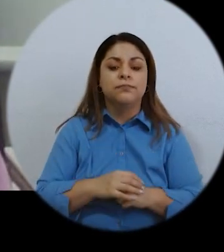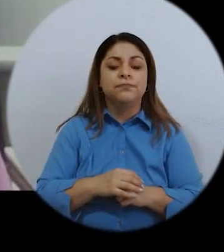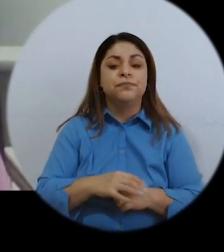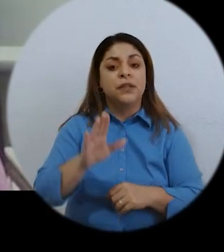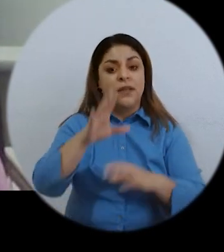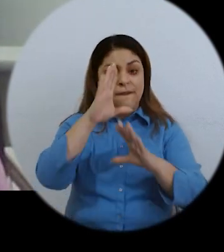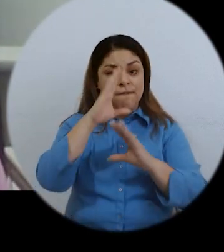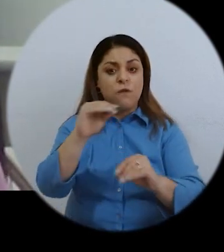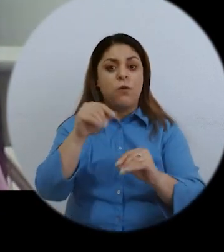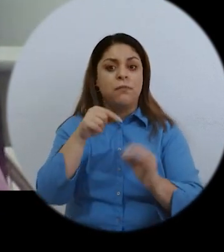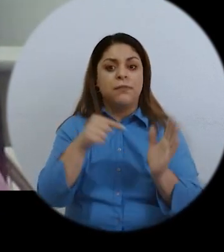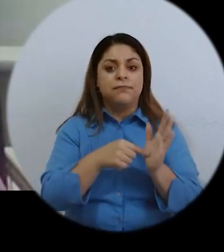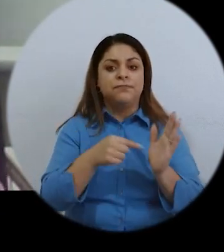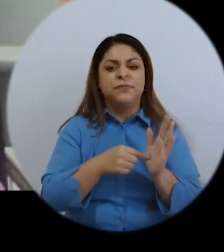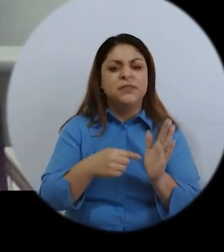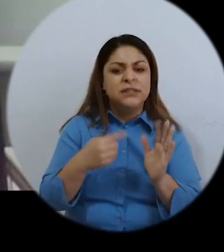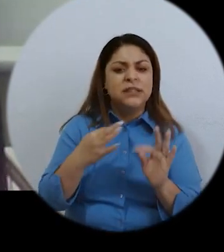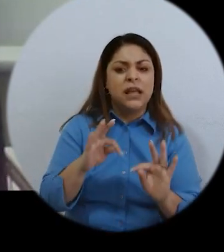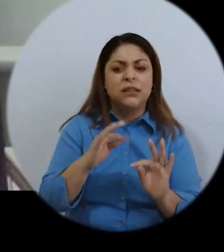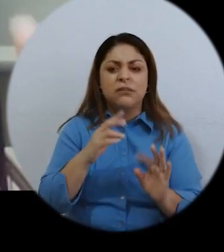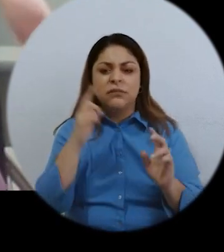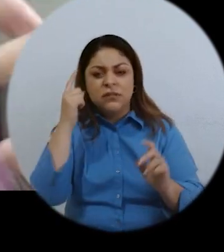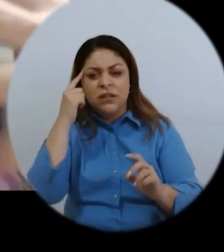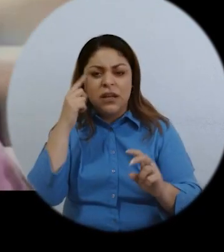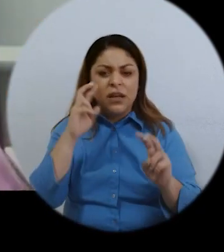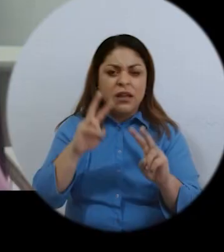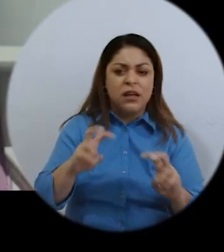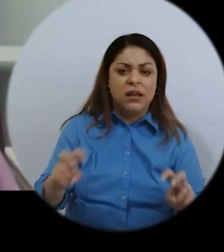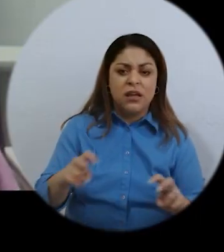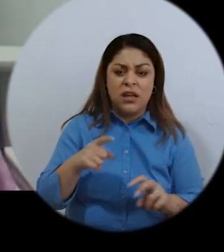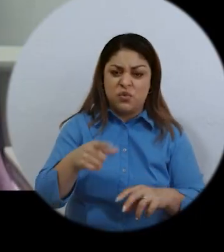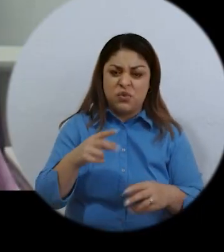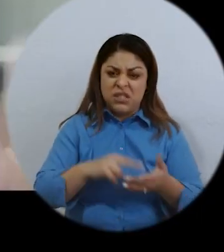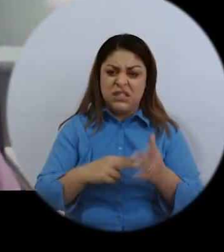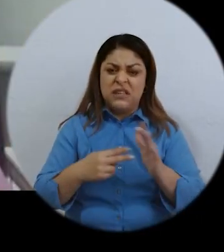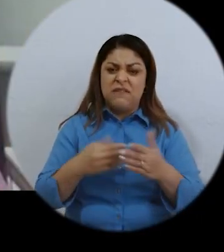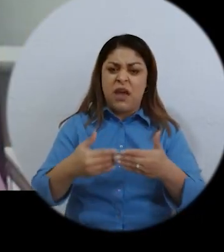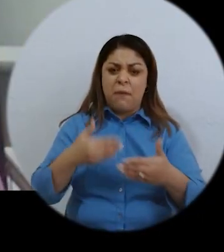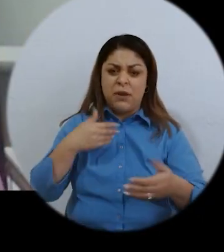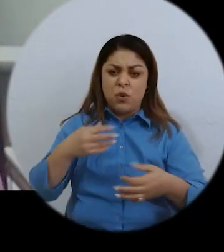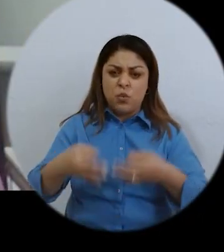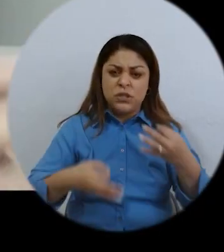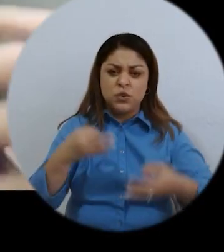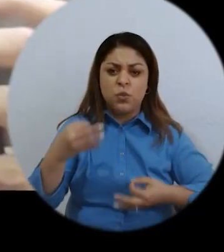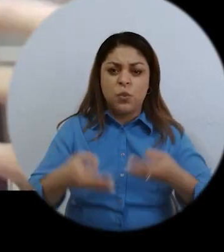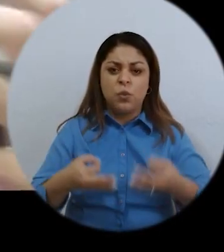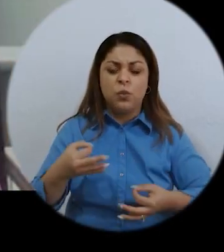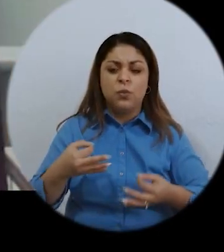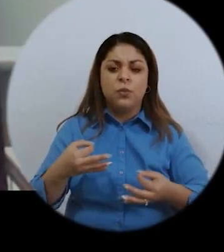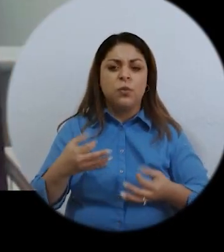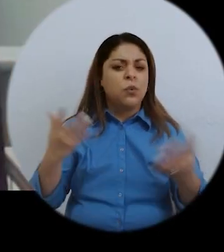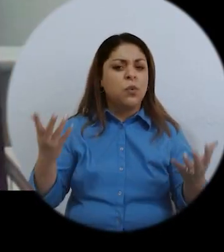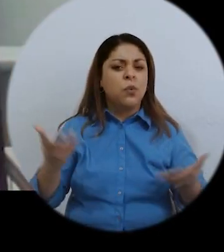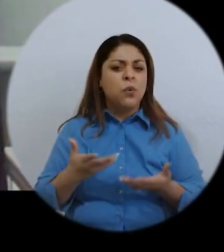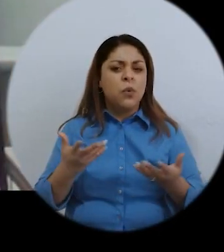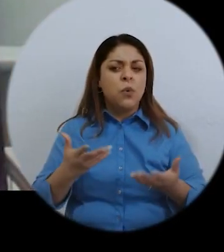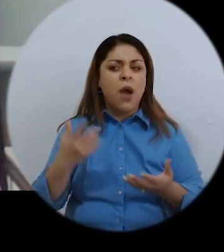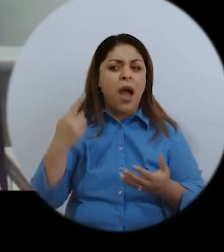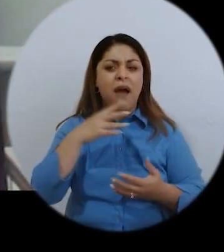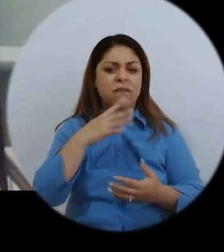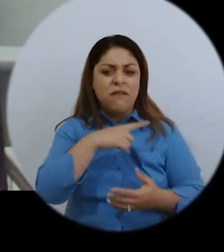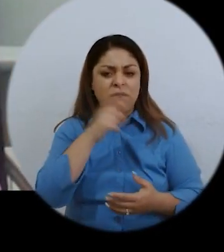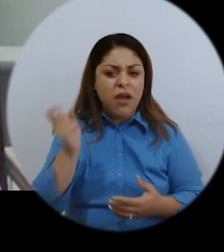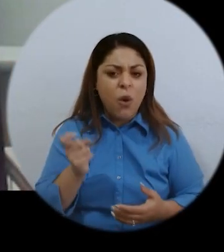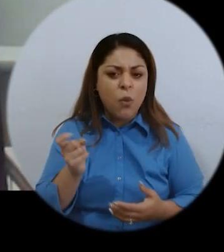El informe trató de analizar si era un prejuicio, digamos, creer que estamos hablando más feo del tema ambiental